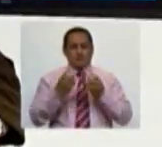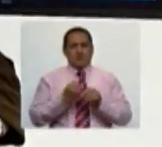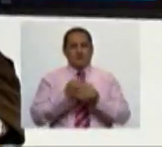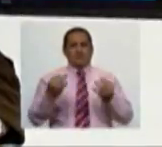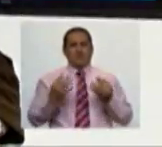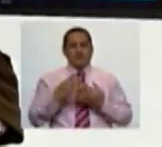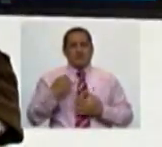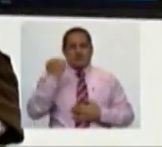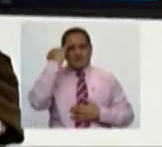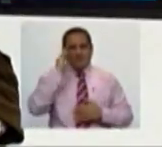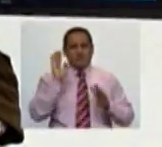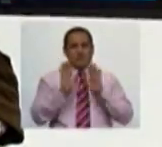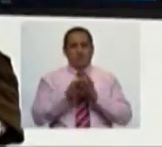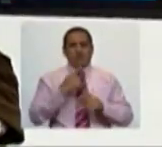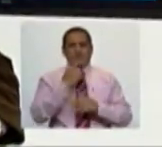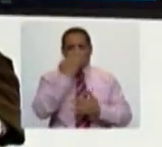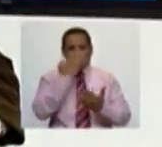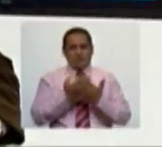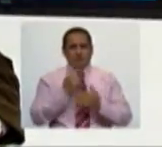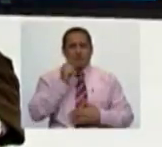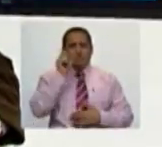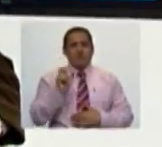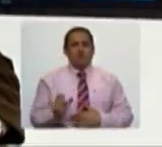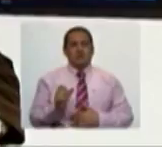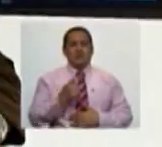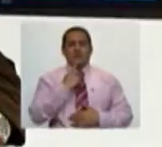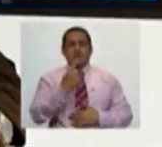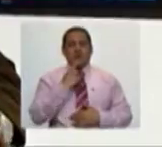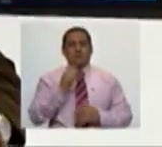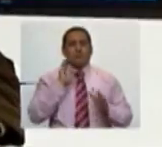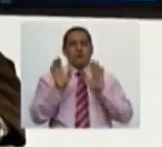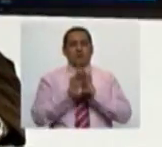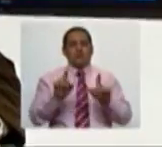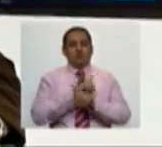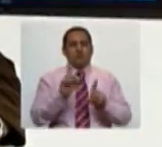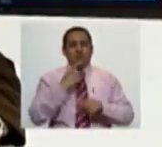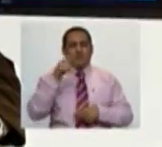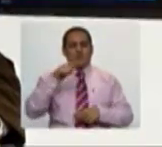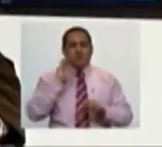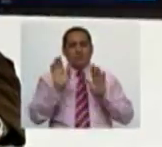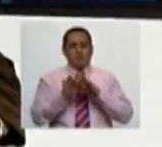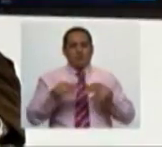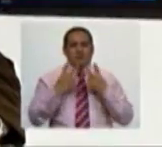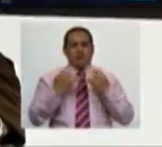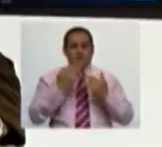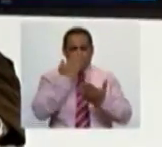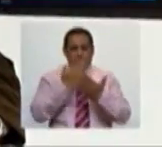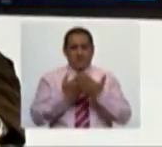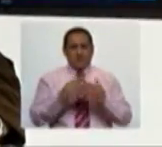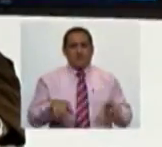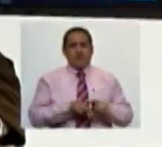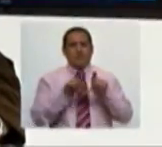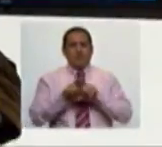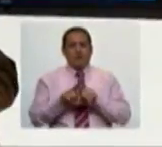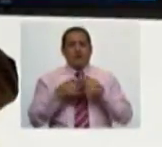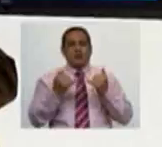esta suerte de paranoia de la seguridad, probablemente estemos frente a una persona para el cual no necesariamente ha sido víctima